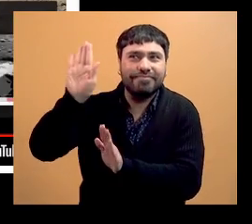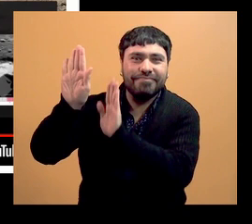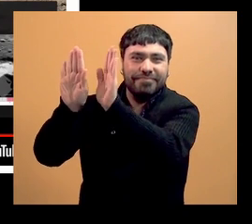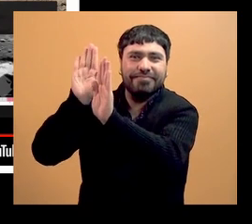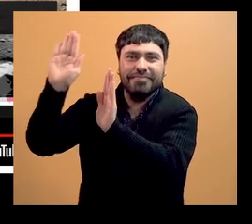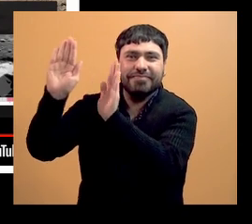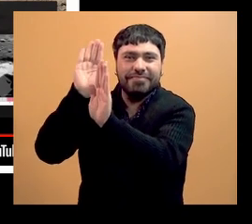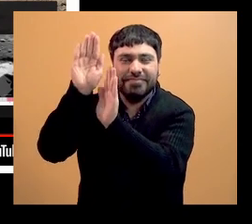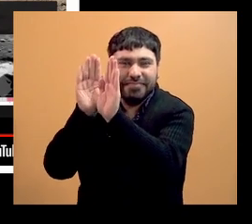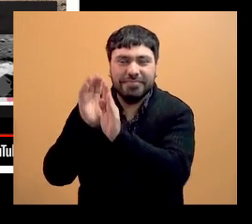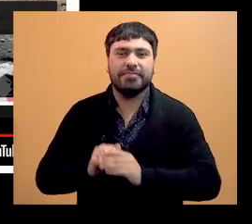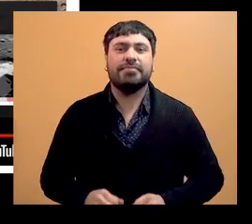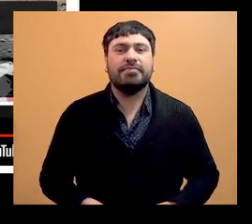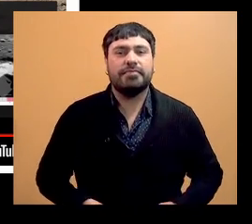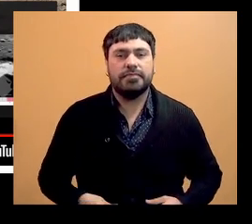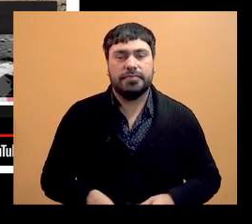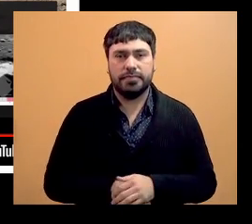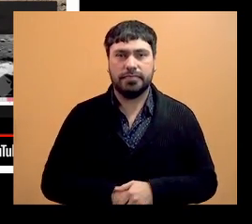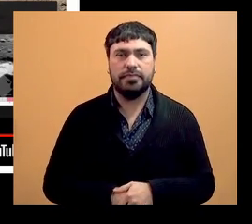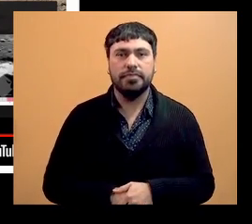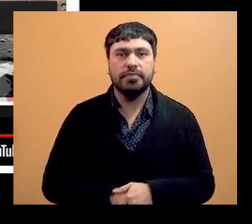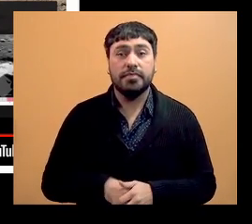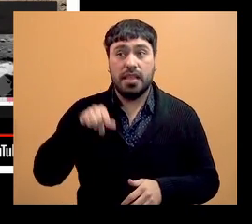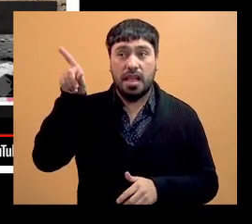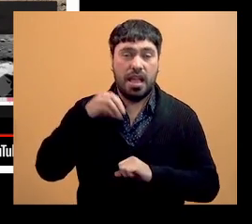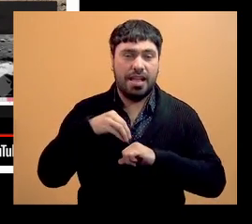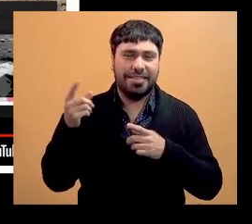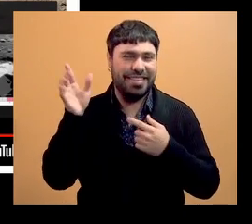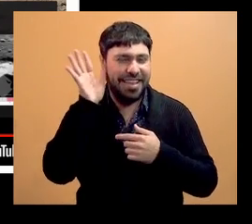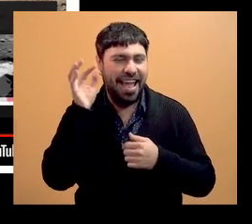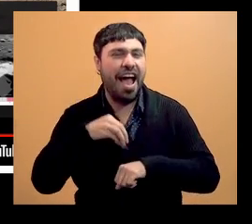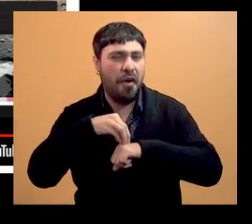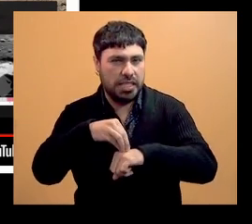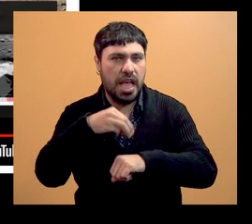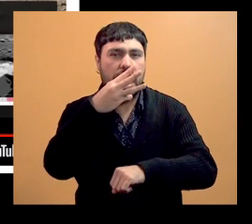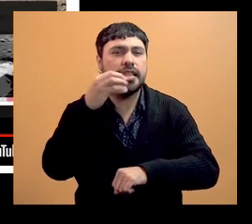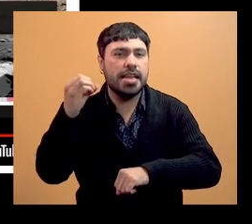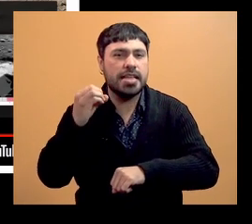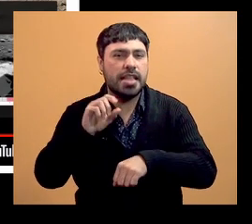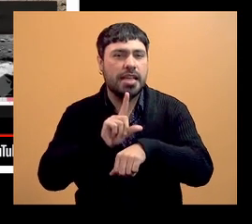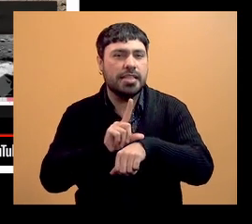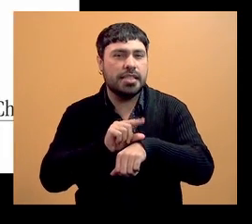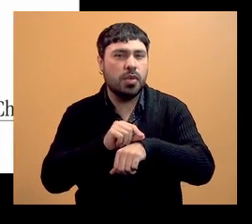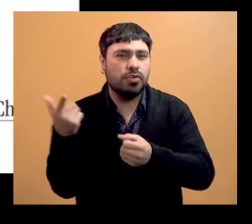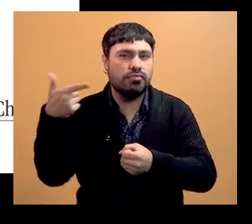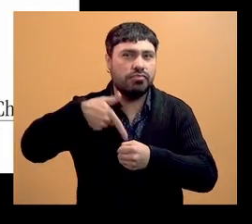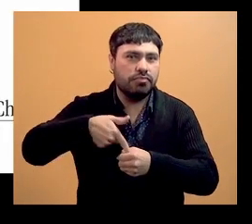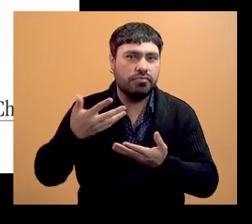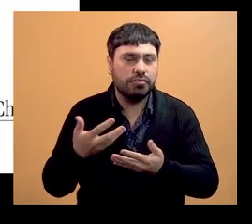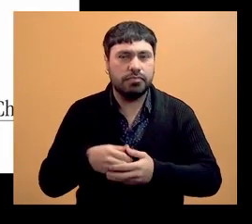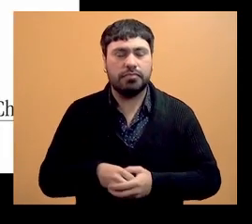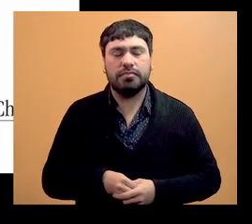Como les digo, alunizaron con solo 30 segundos de combustible, lo que equivale a aproximadamente un 5% de lo que llevaban disponible para esta